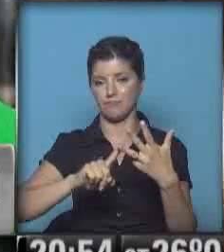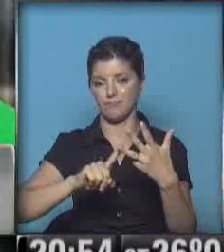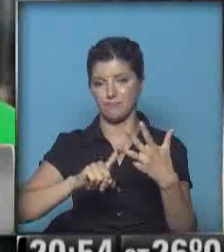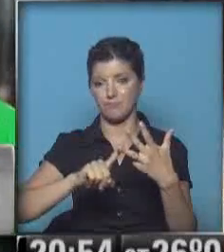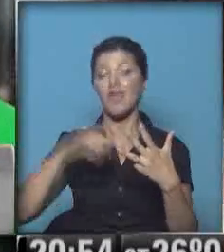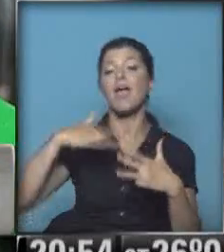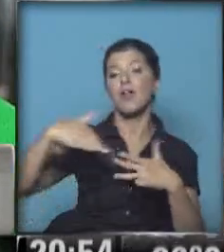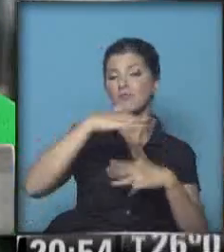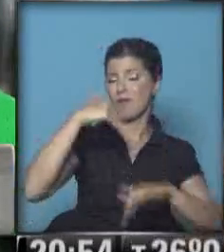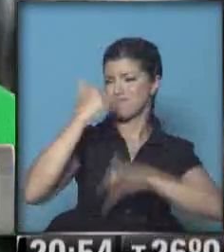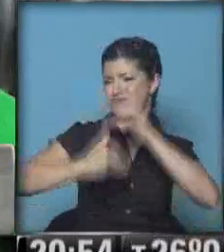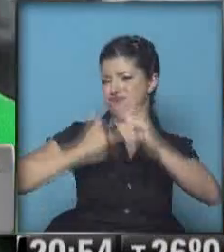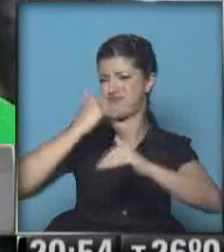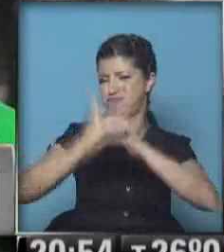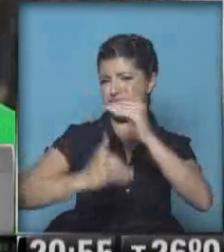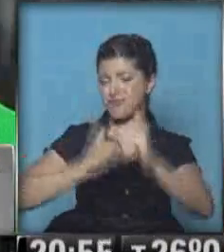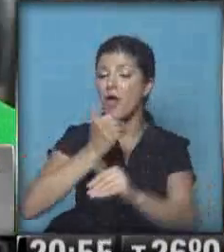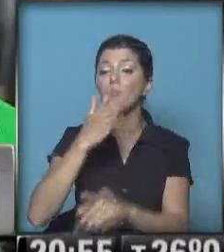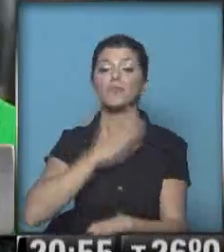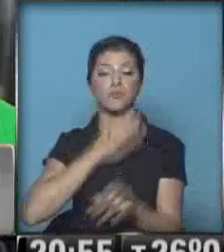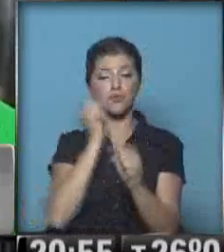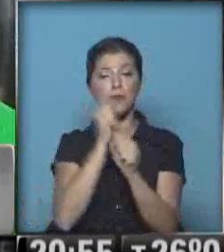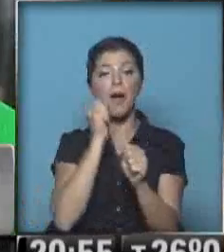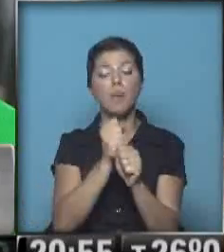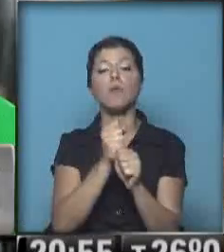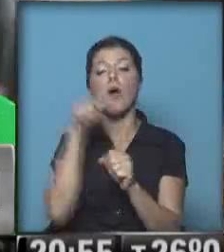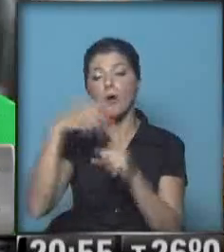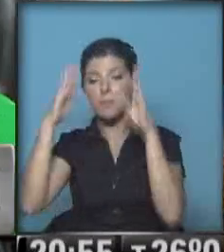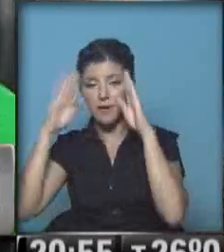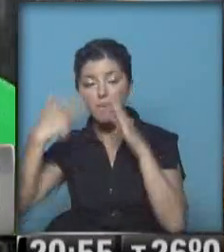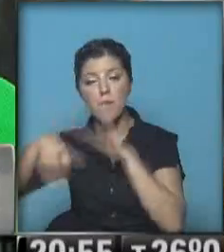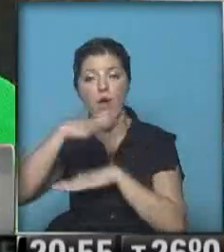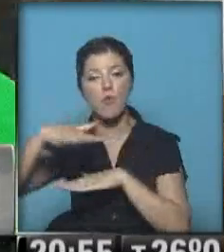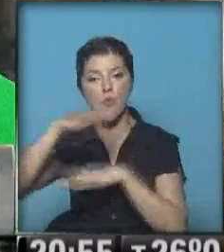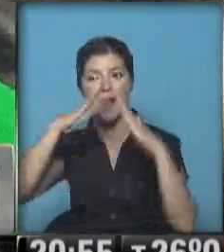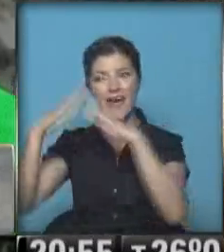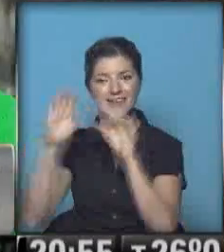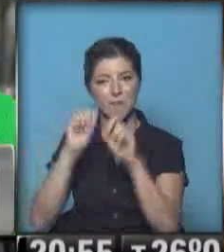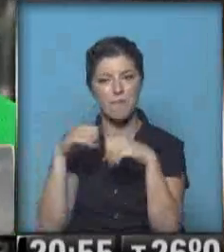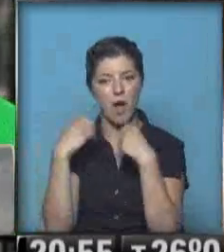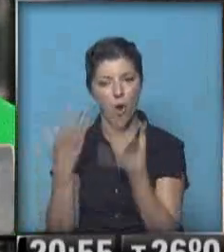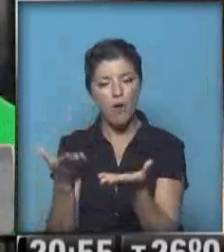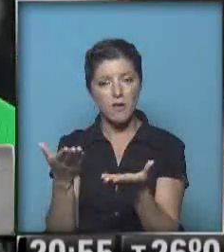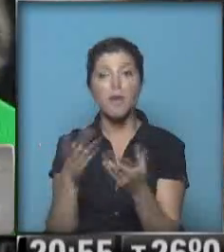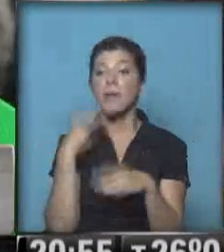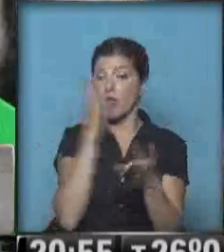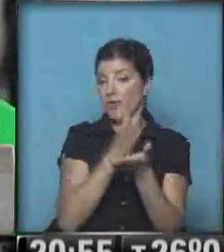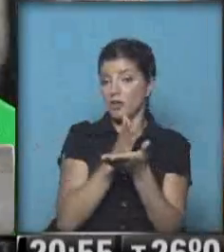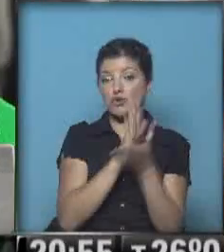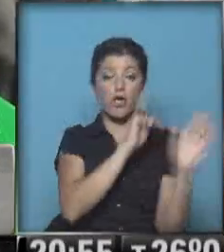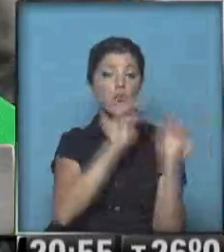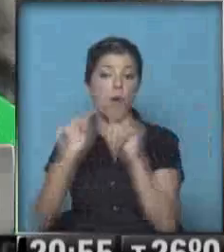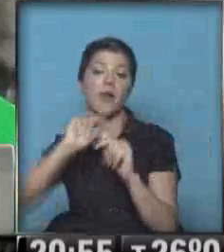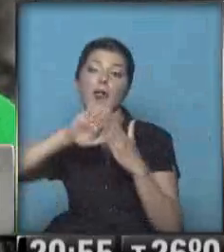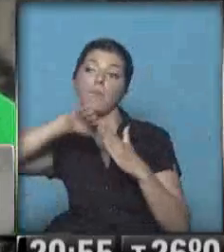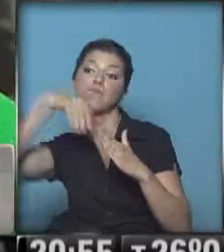El barrio avanzó mucho. Estamos trabajando para lo que va a ser la urbanización del barrio, para tener los mismos derechos que tienen los